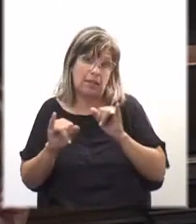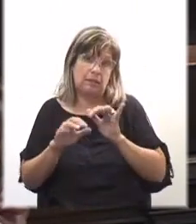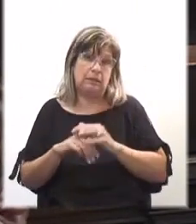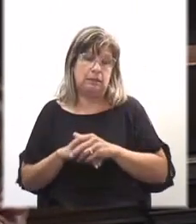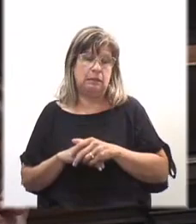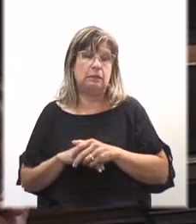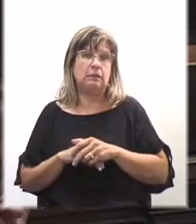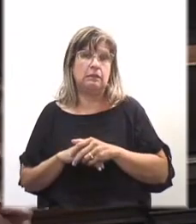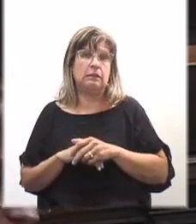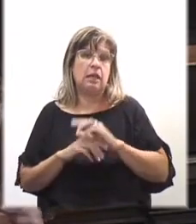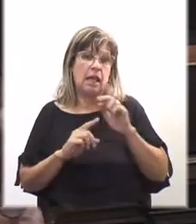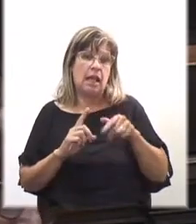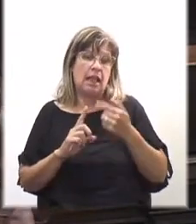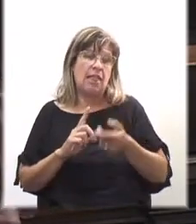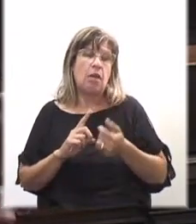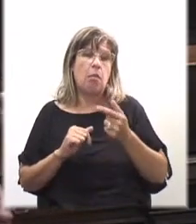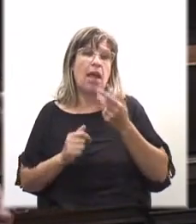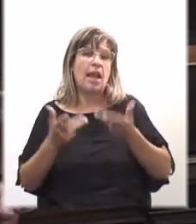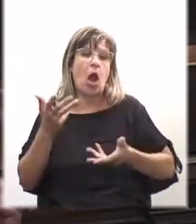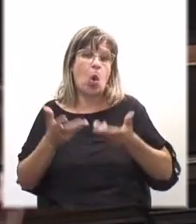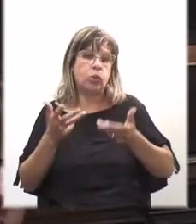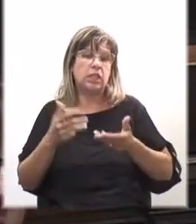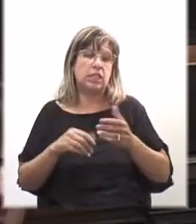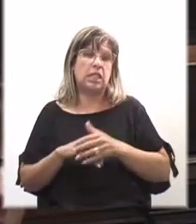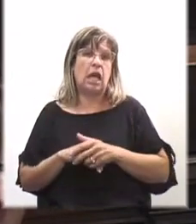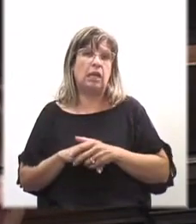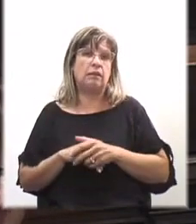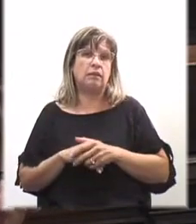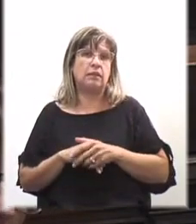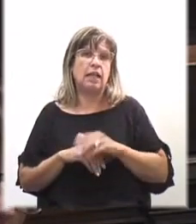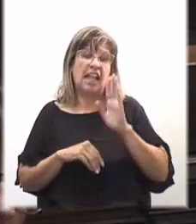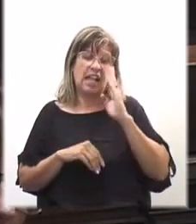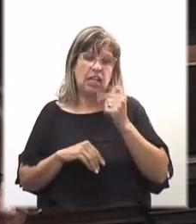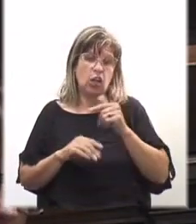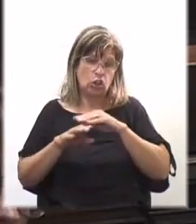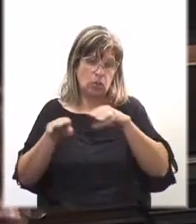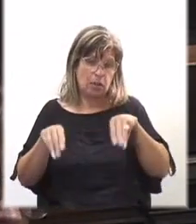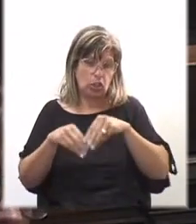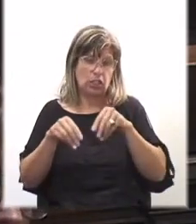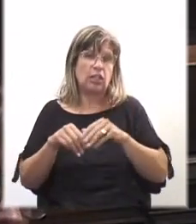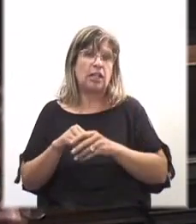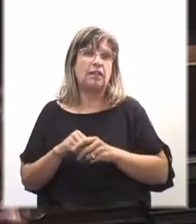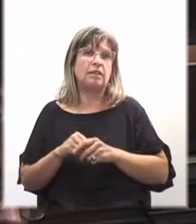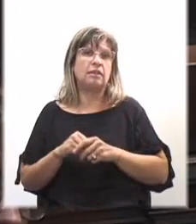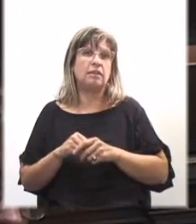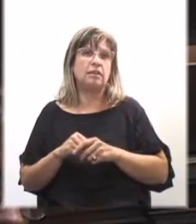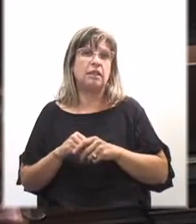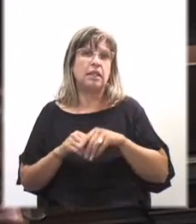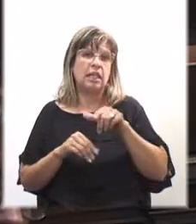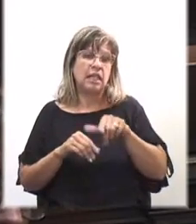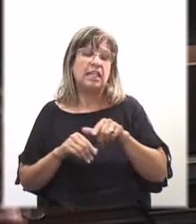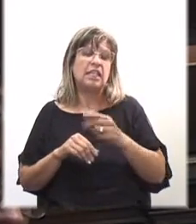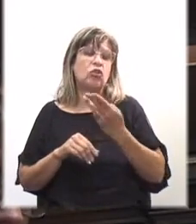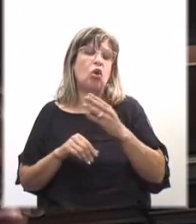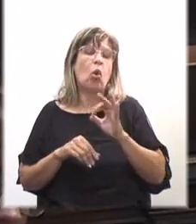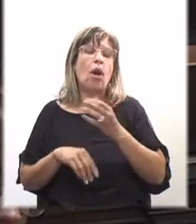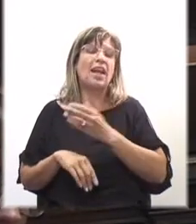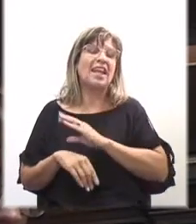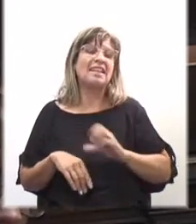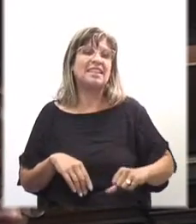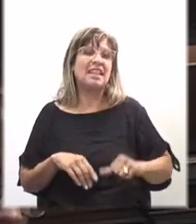luego la justicia en el reconocimiento territorial y que esos 40 estados y